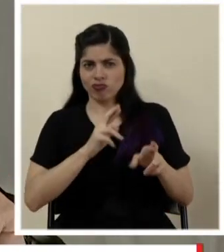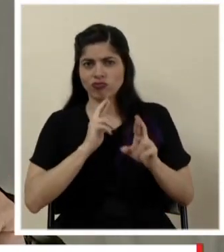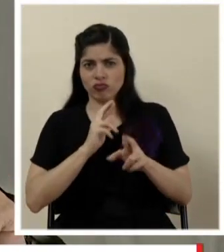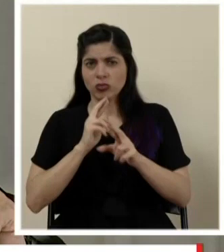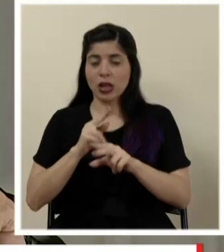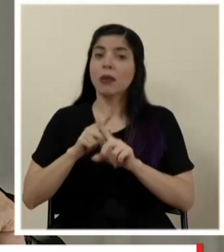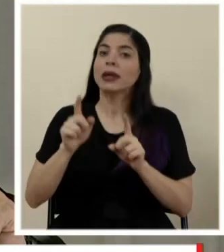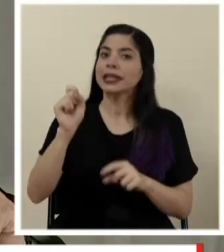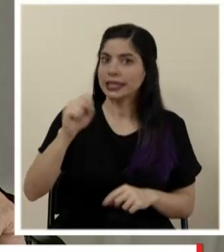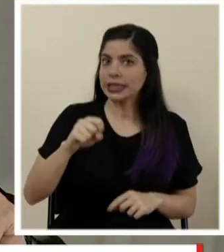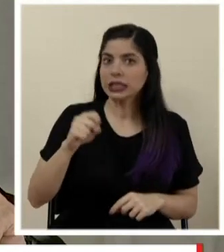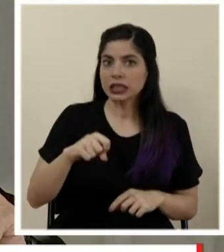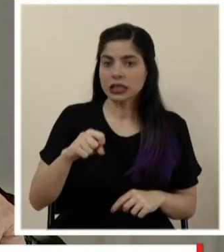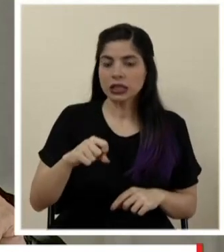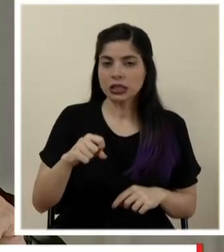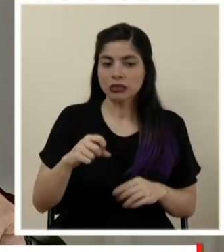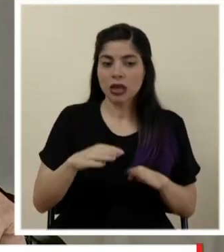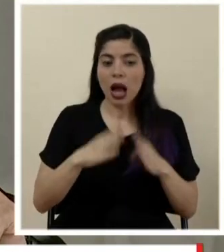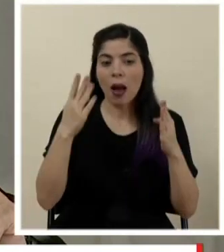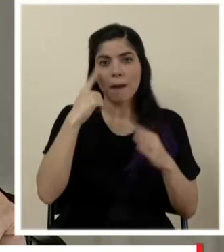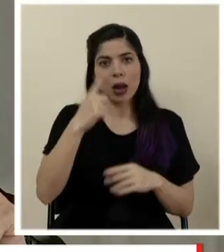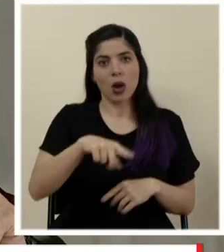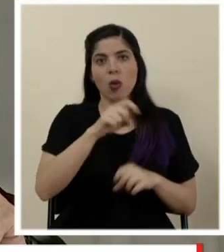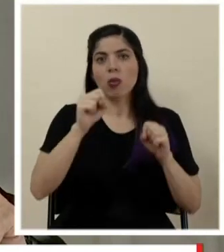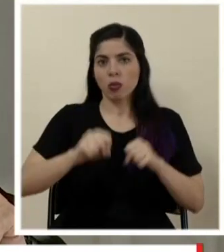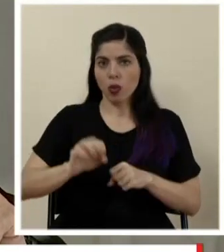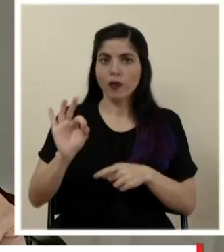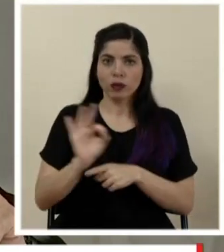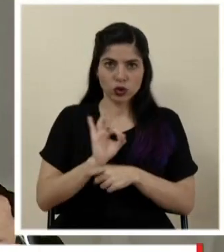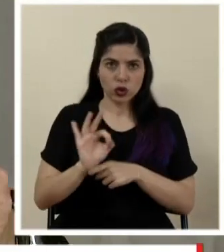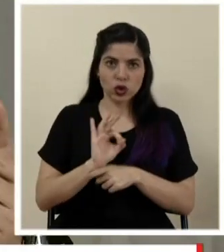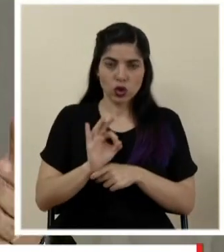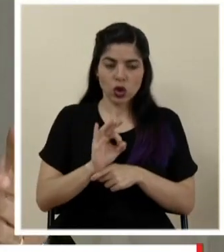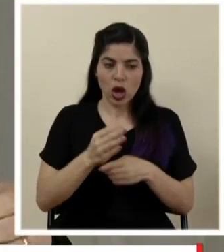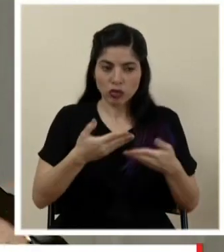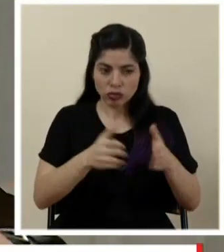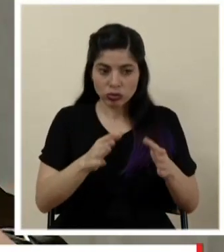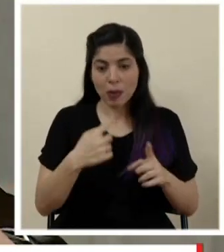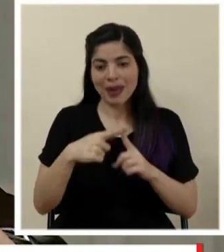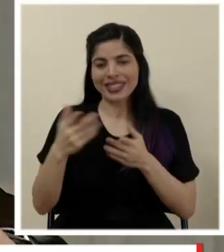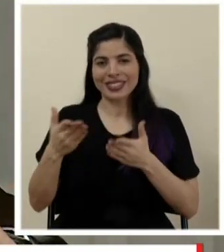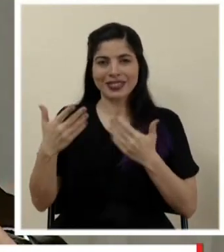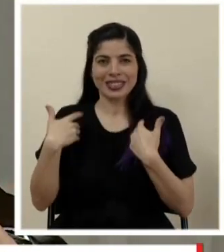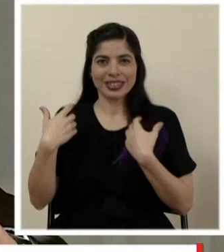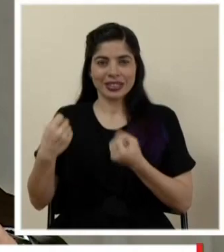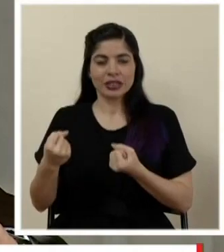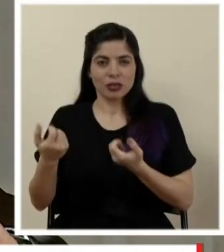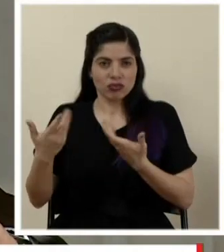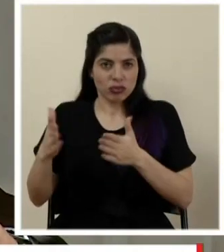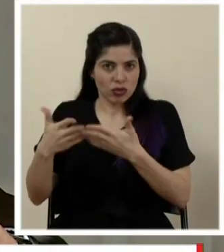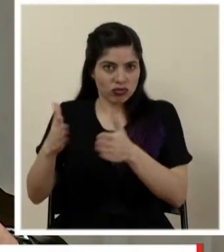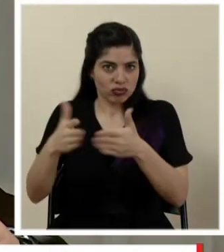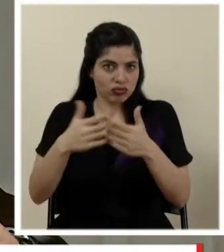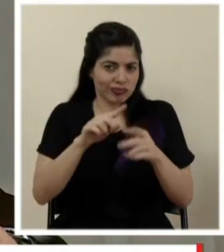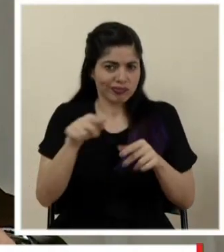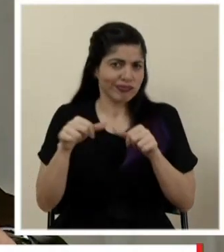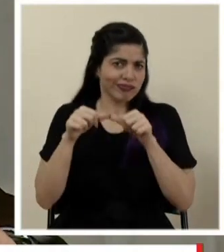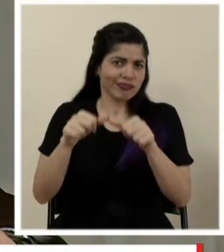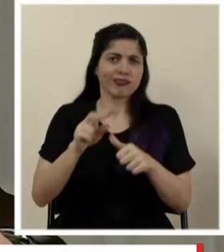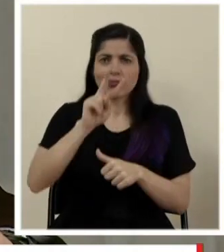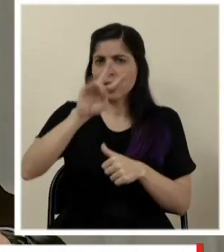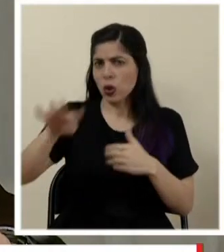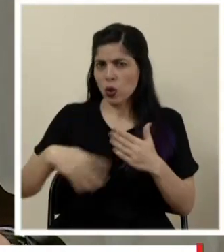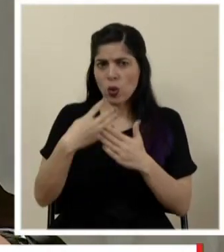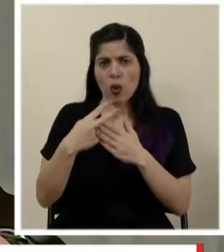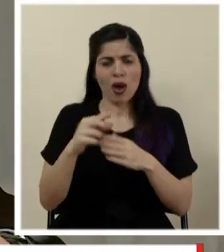pero sí quedarían habilitadas también para funcionar, además de los servicios de salud que han quedado habilitados en todo momento, las 24